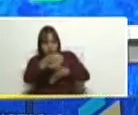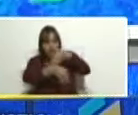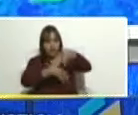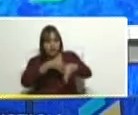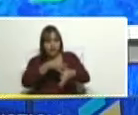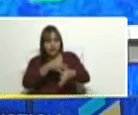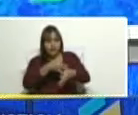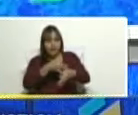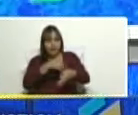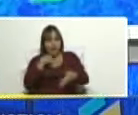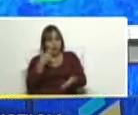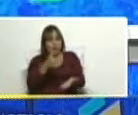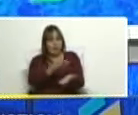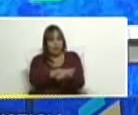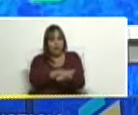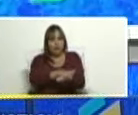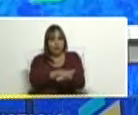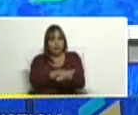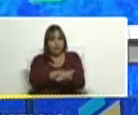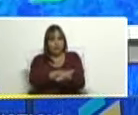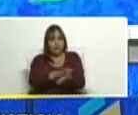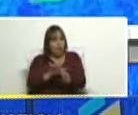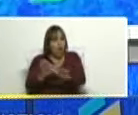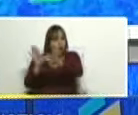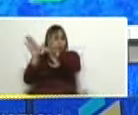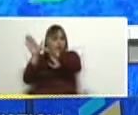se fue. Voló.